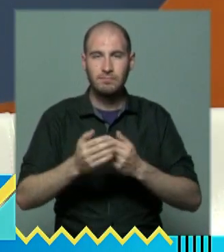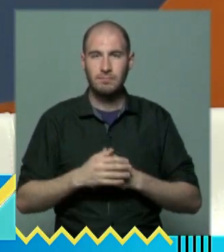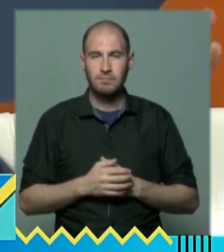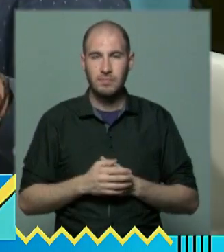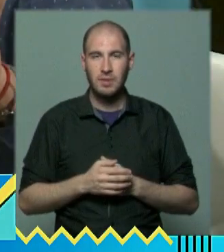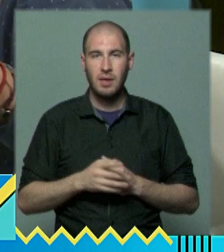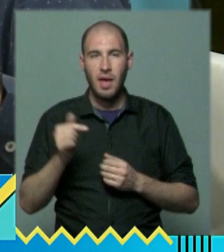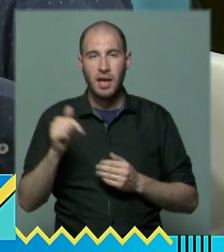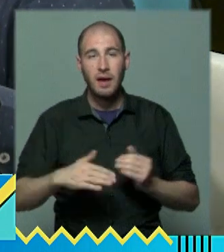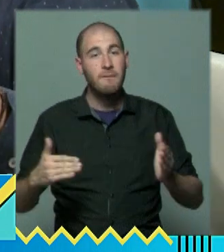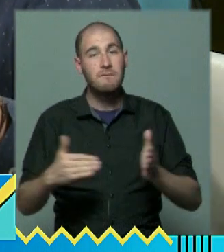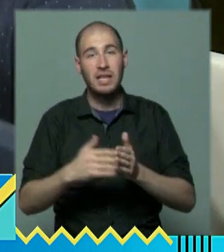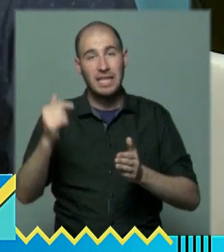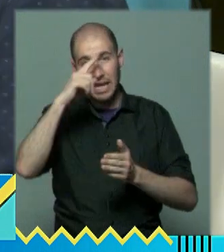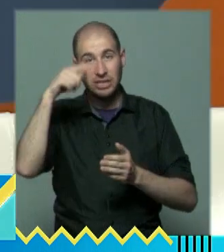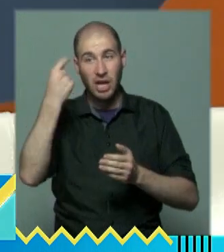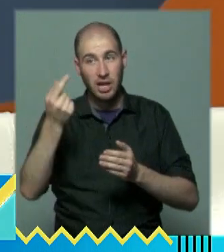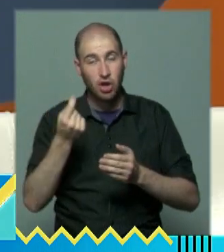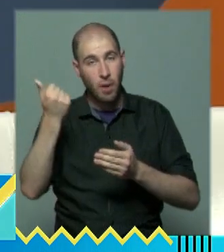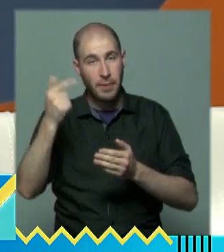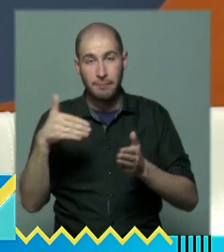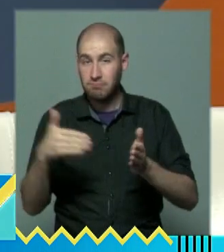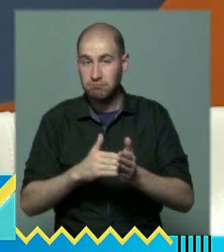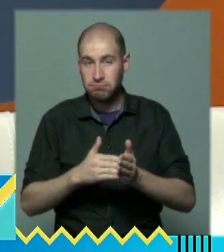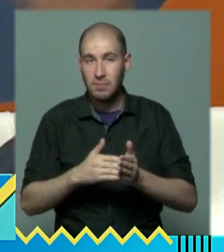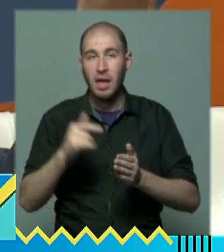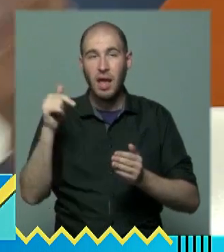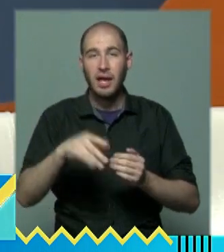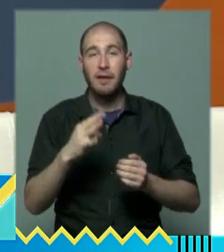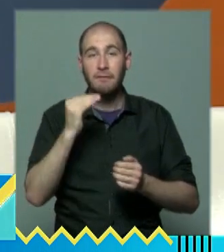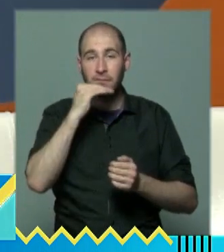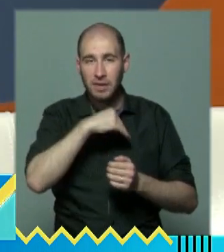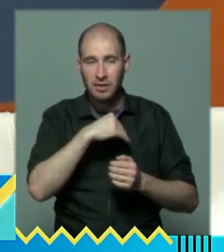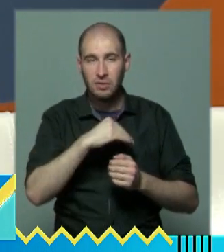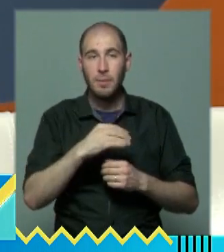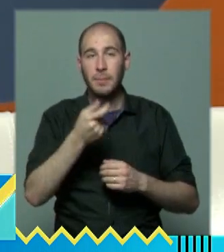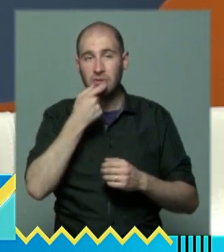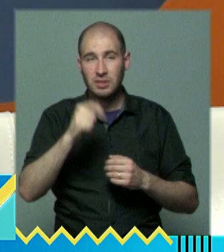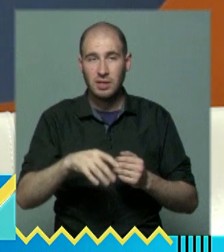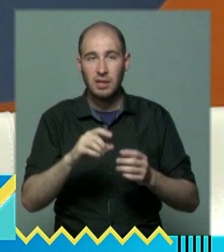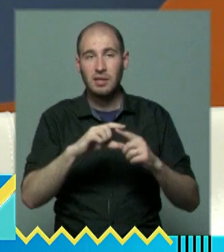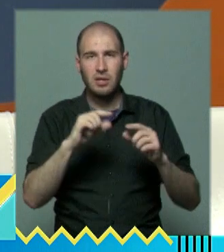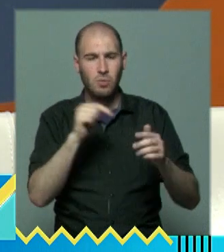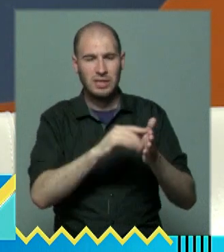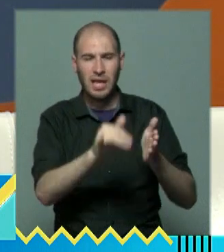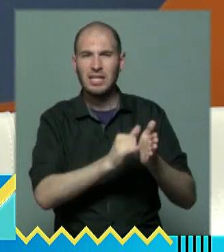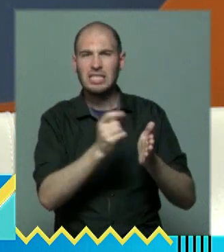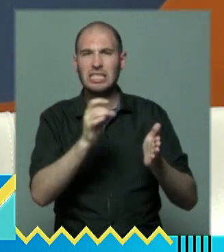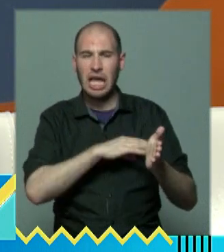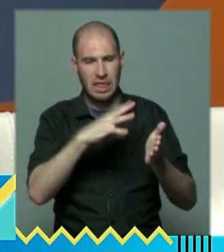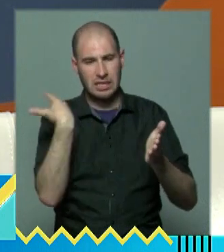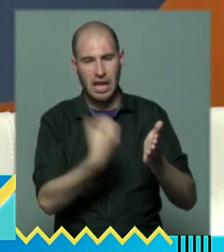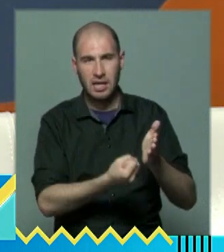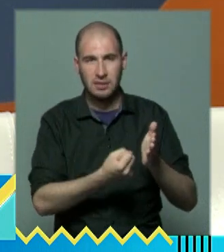y ponerle un freno a las importaciones. Nosotros hemos visto un vino señero mendocino que es origen Chile, digo, ¿no?